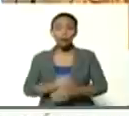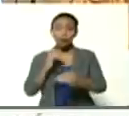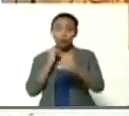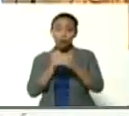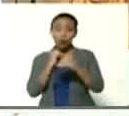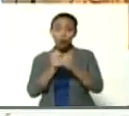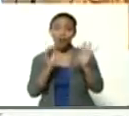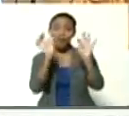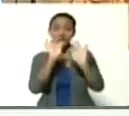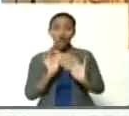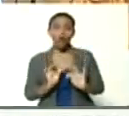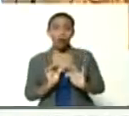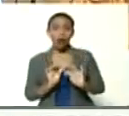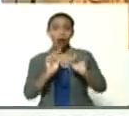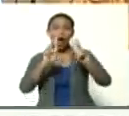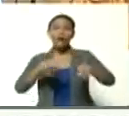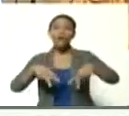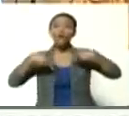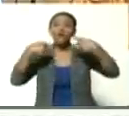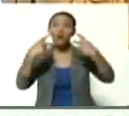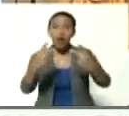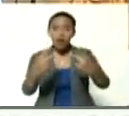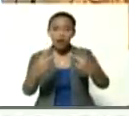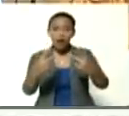Igualmente, las nuevas